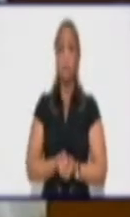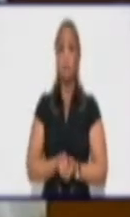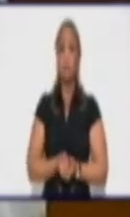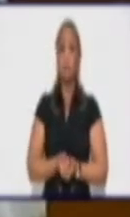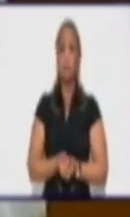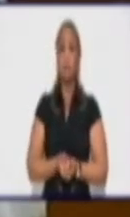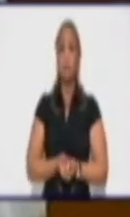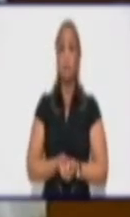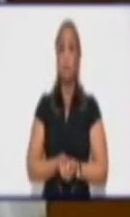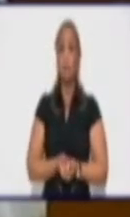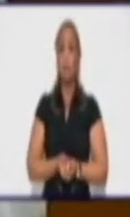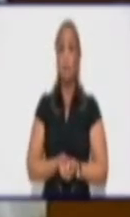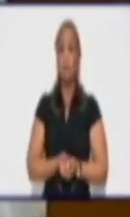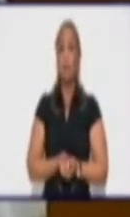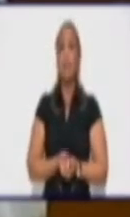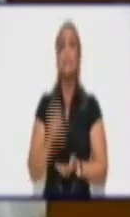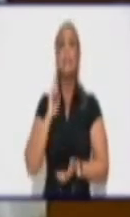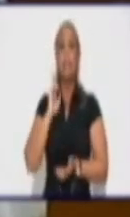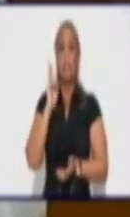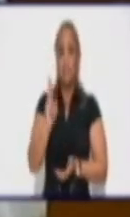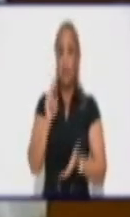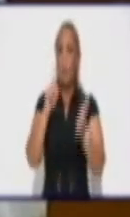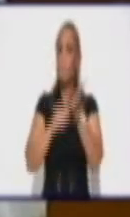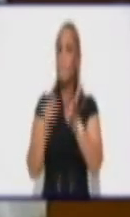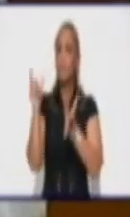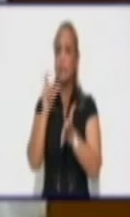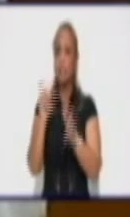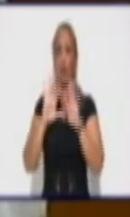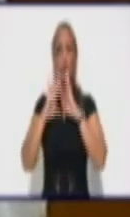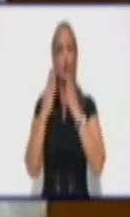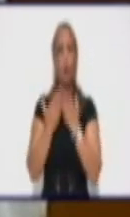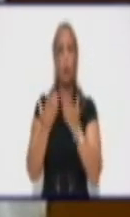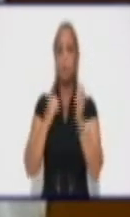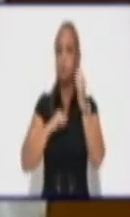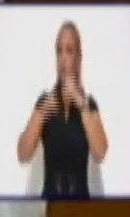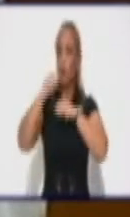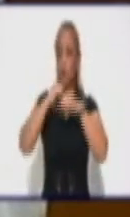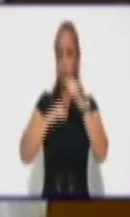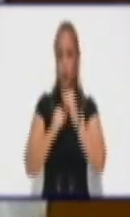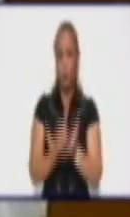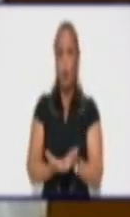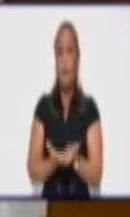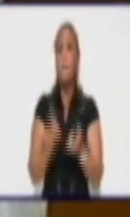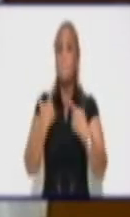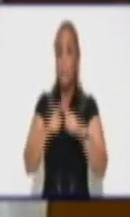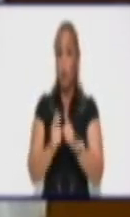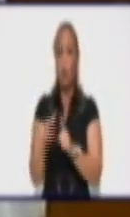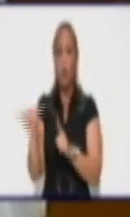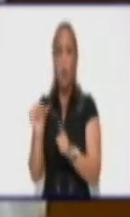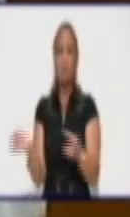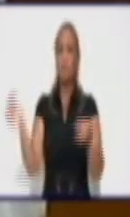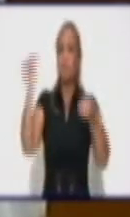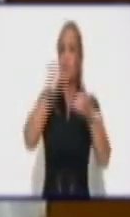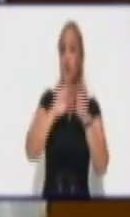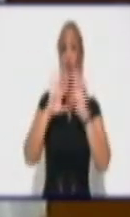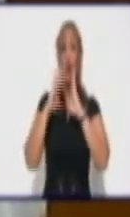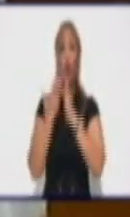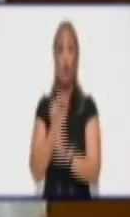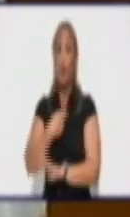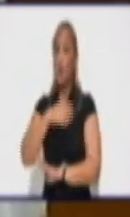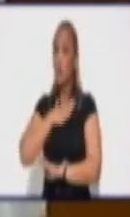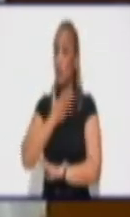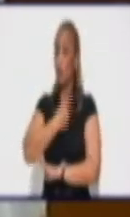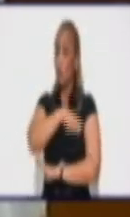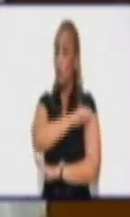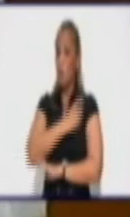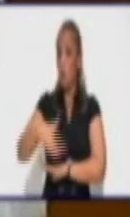dirigido por el partido con todas sus estructuras pero que integra a todo nuestro pueblo en el que está involucrado como